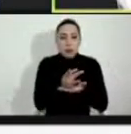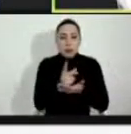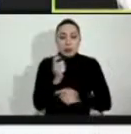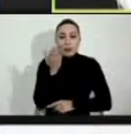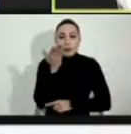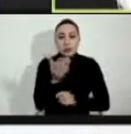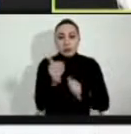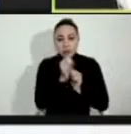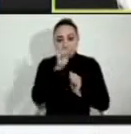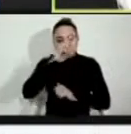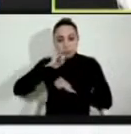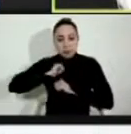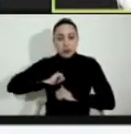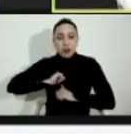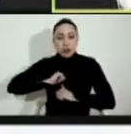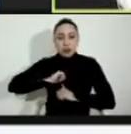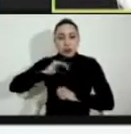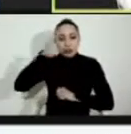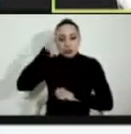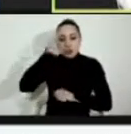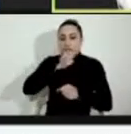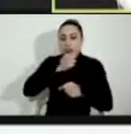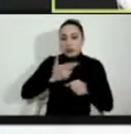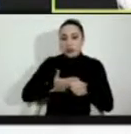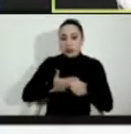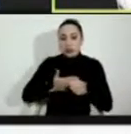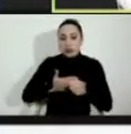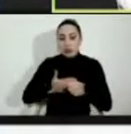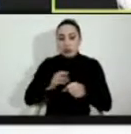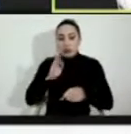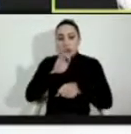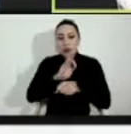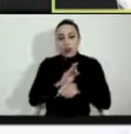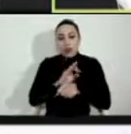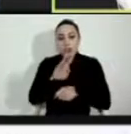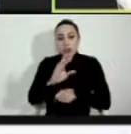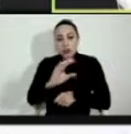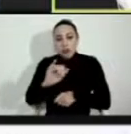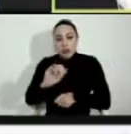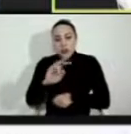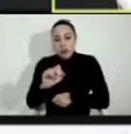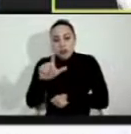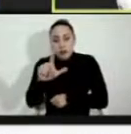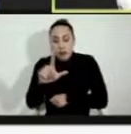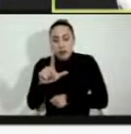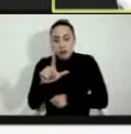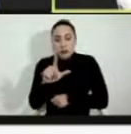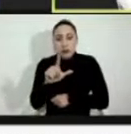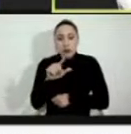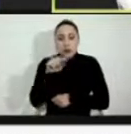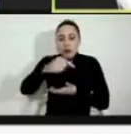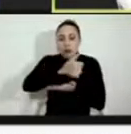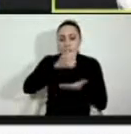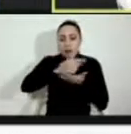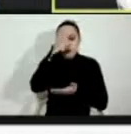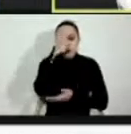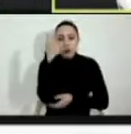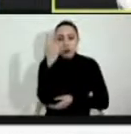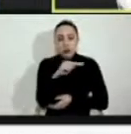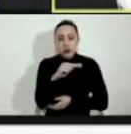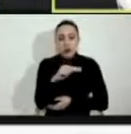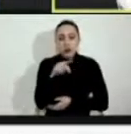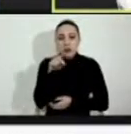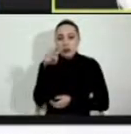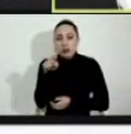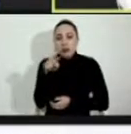respetuosa a la Secretaría de Gestión Integral de Riesgo y Protección Civil de la Ciudad de México a efecto de que